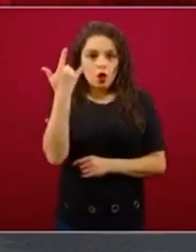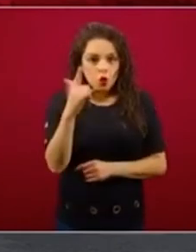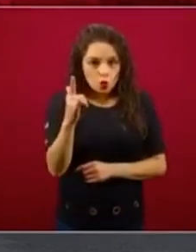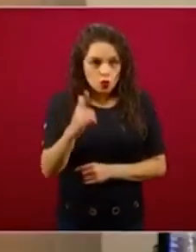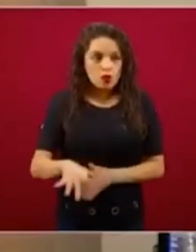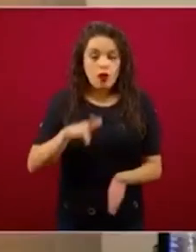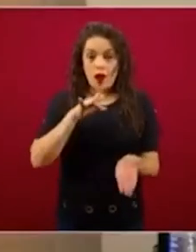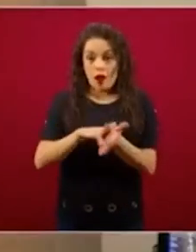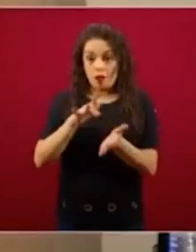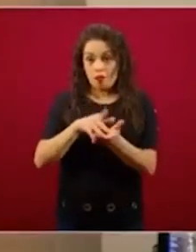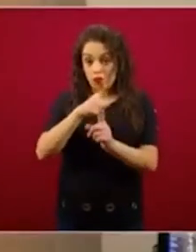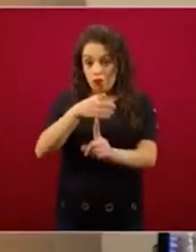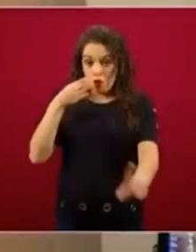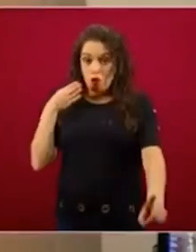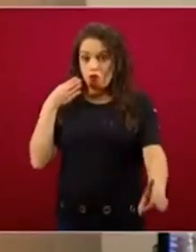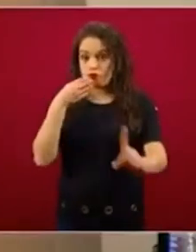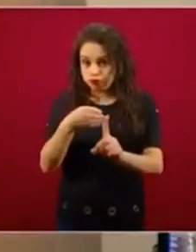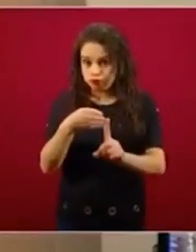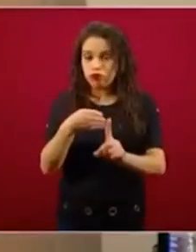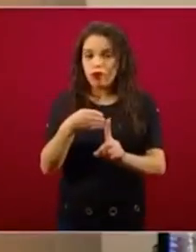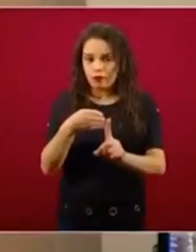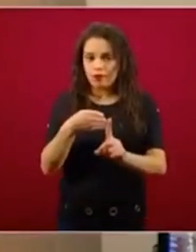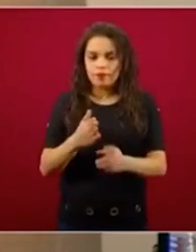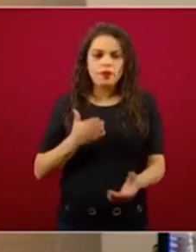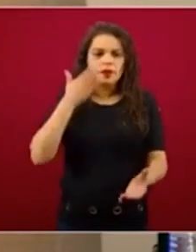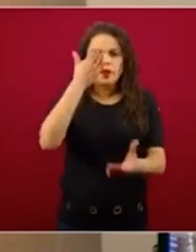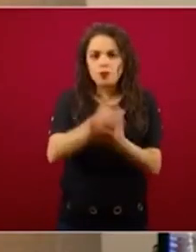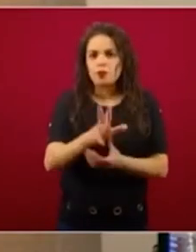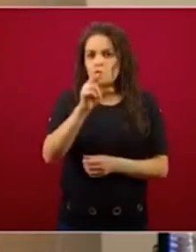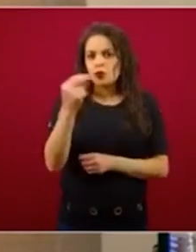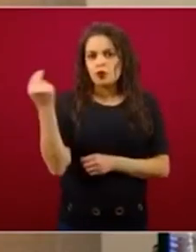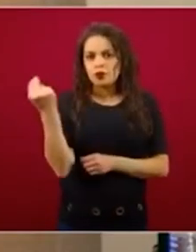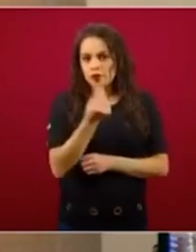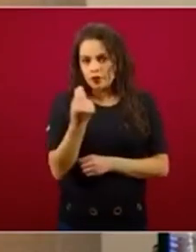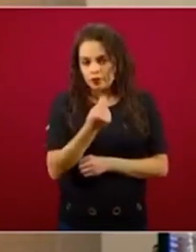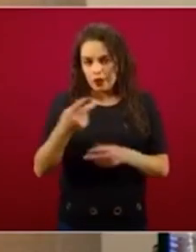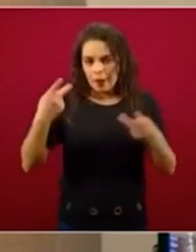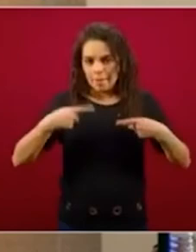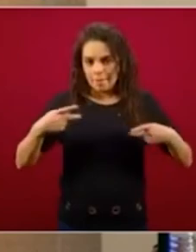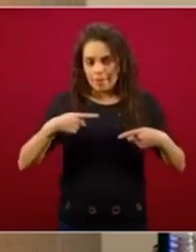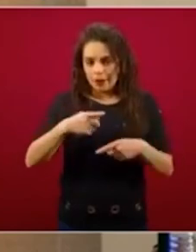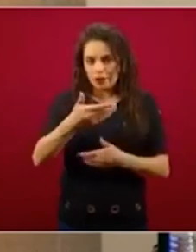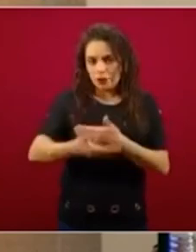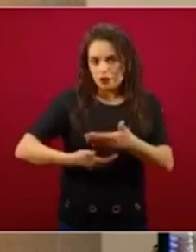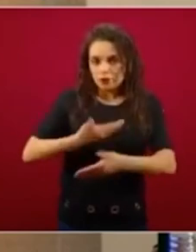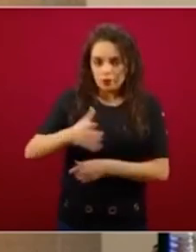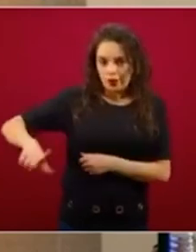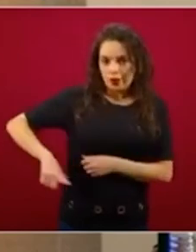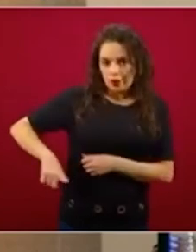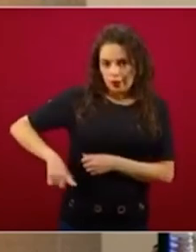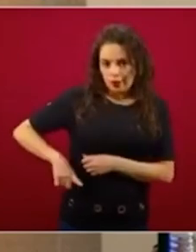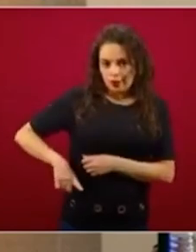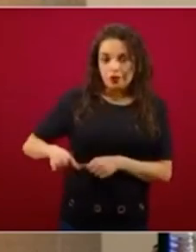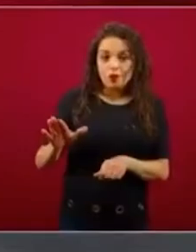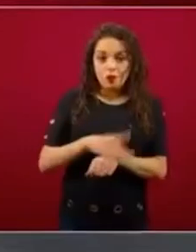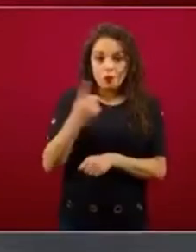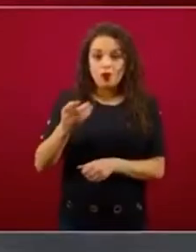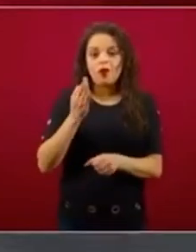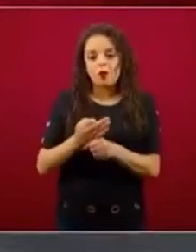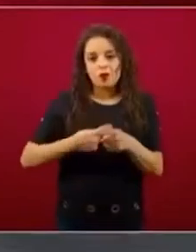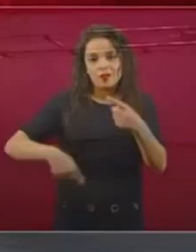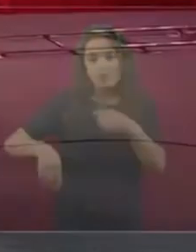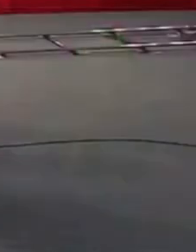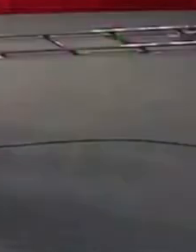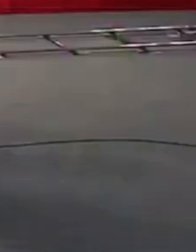directa qué quiere decir sin previa visita de las personas servidores de la nación precisamente porque horita estamos todos en